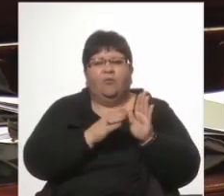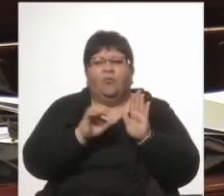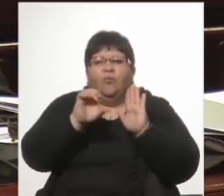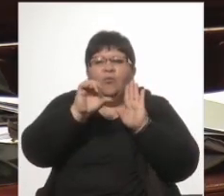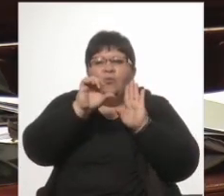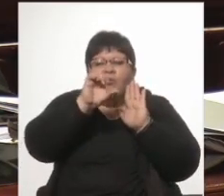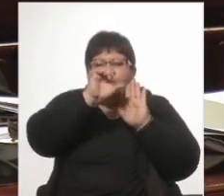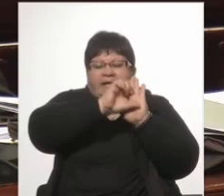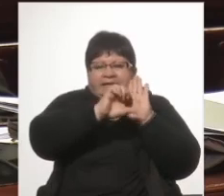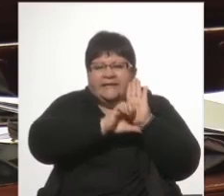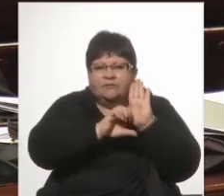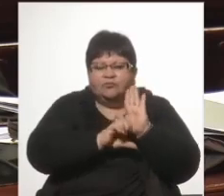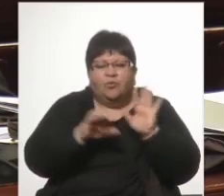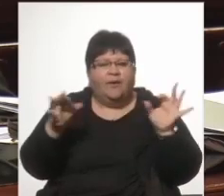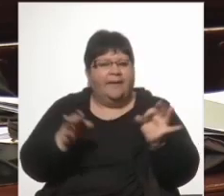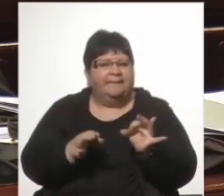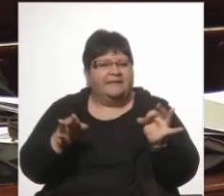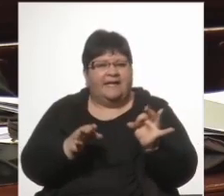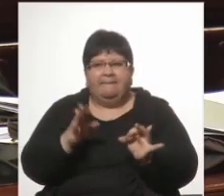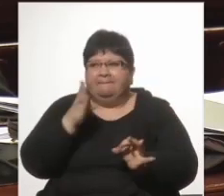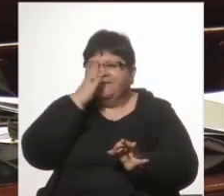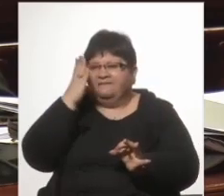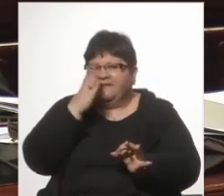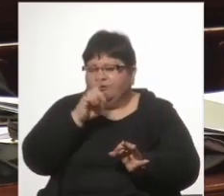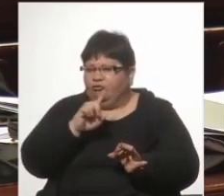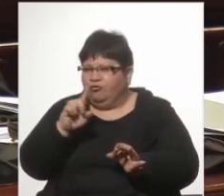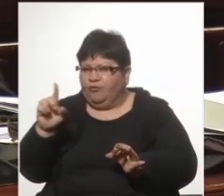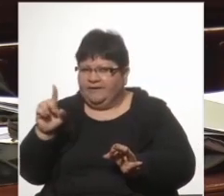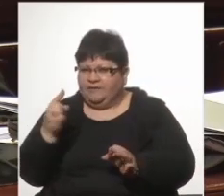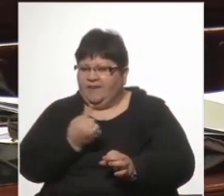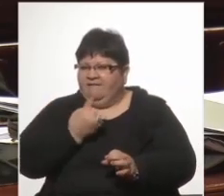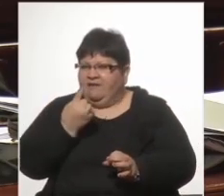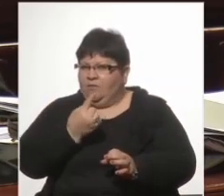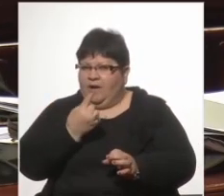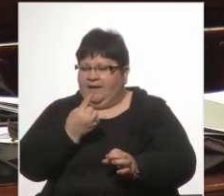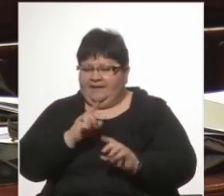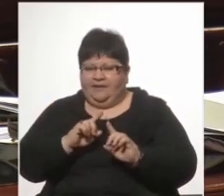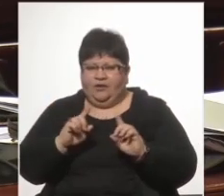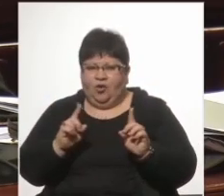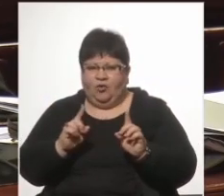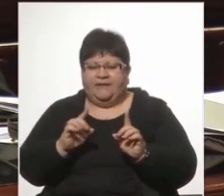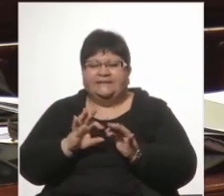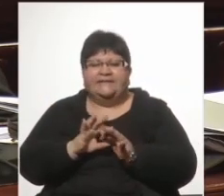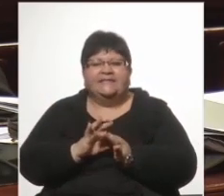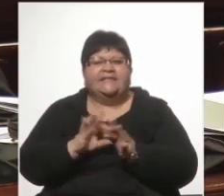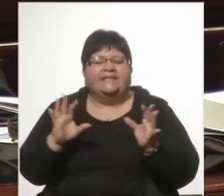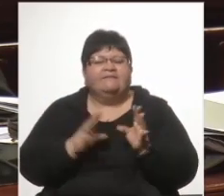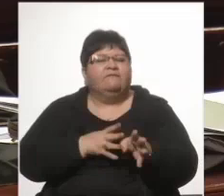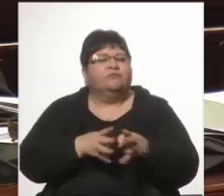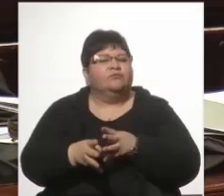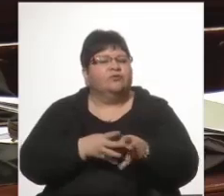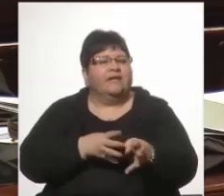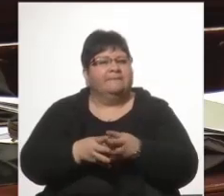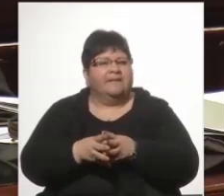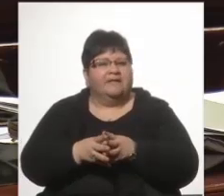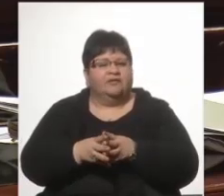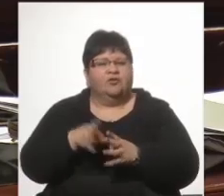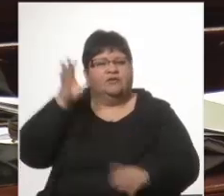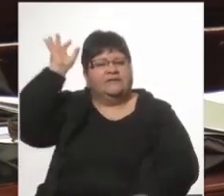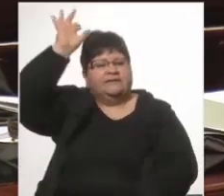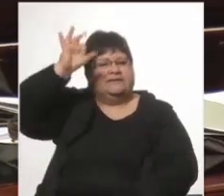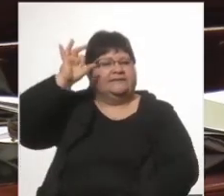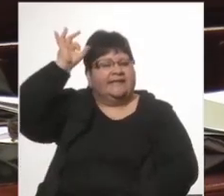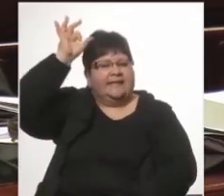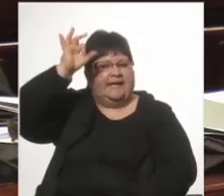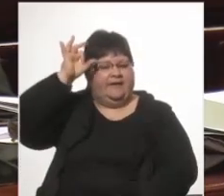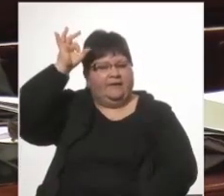un privilegio o derecho individual del mismo, sino que es una garantía del libre funcionamiento del cuerpo que integra.